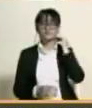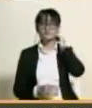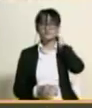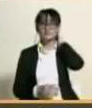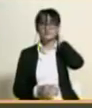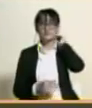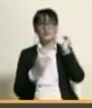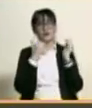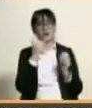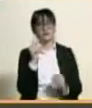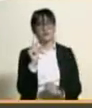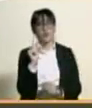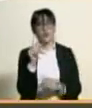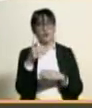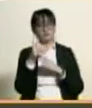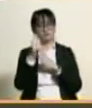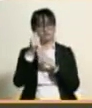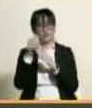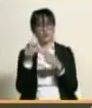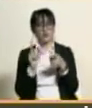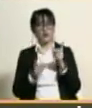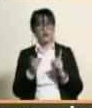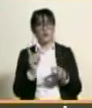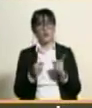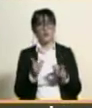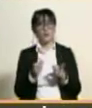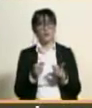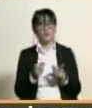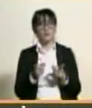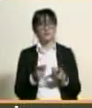poco veíamos uno de sus dirigentes,